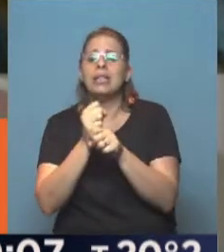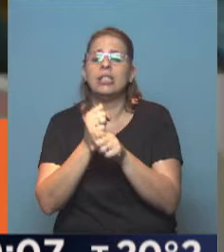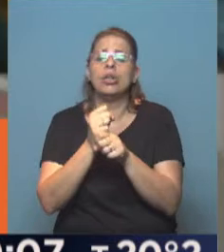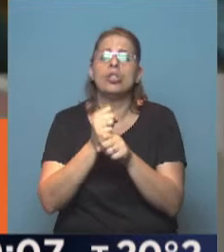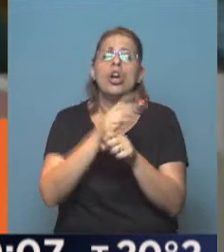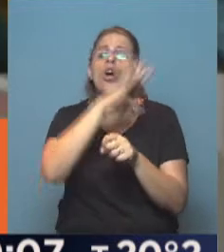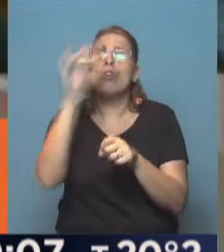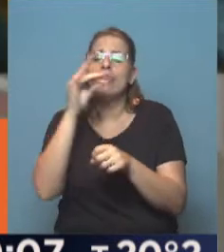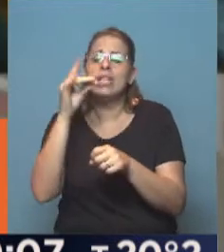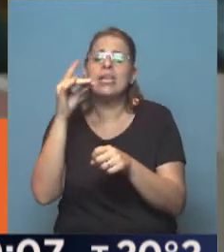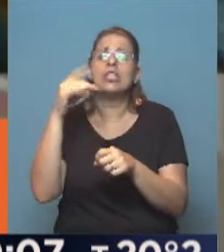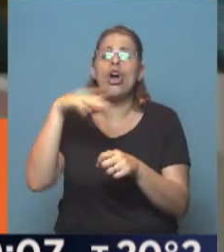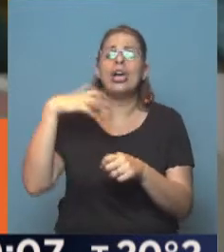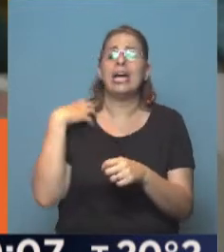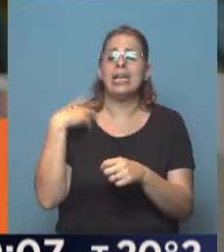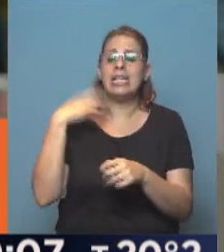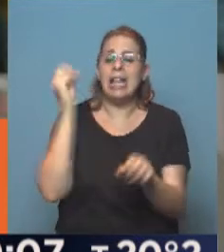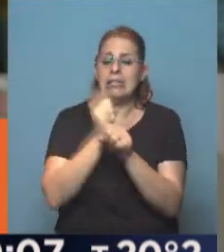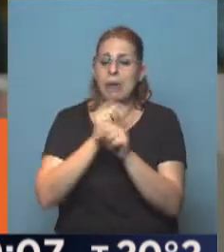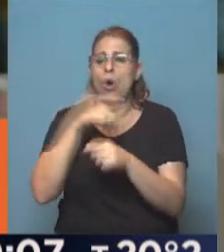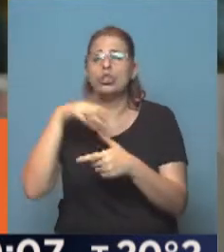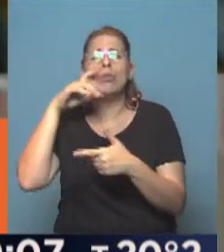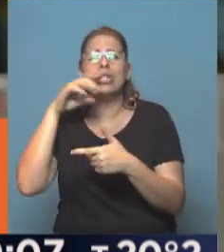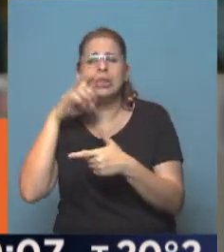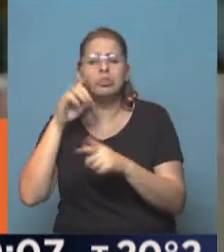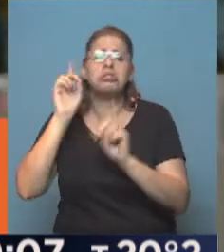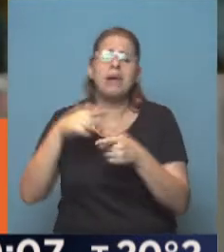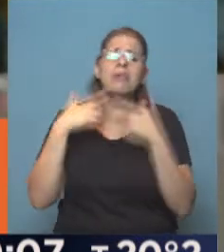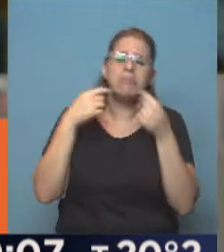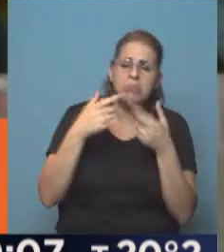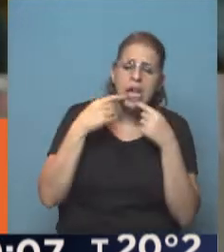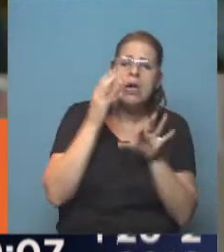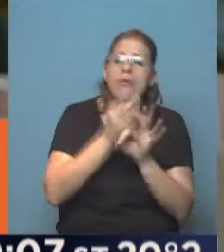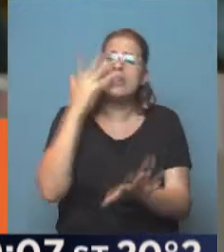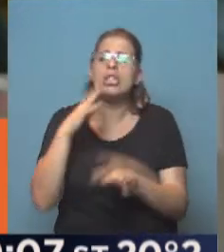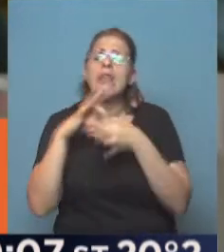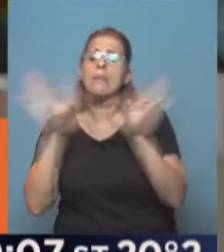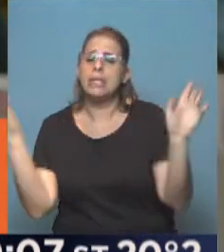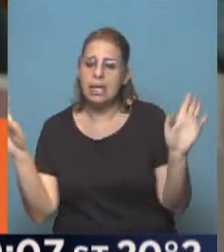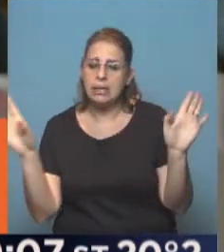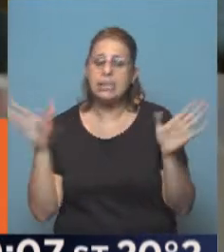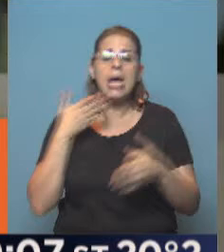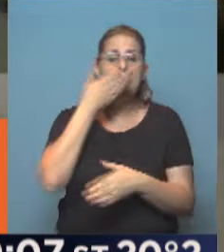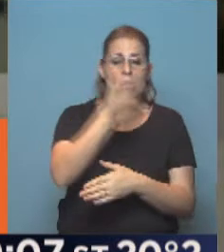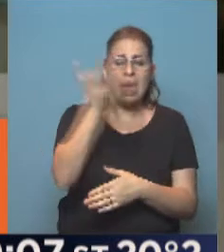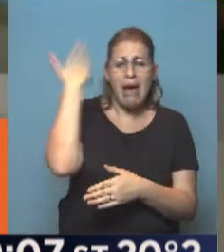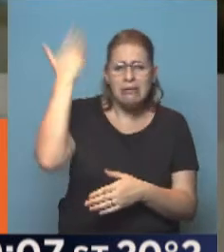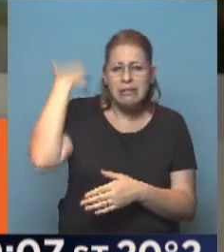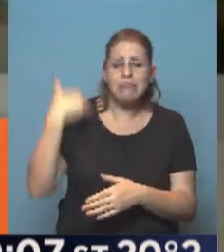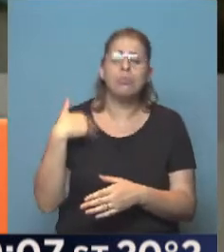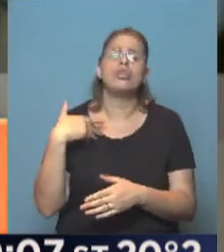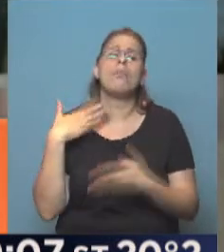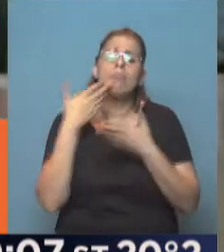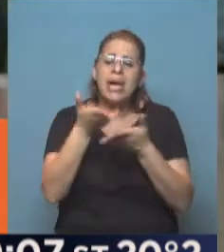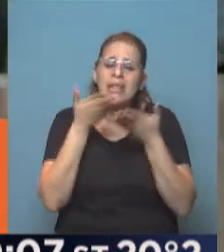Trabajo, el aumento de las escalas del monotributo, un viejo reclamo de los profesionales independientes que pedían hace mucho tiempo la